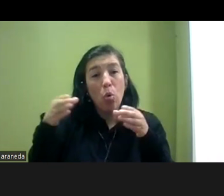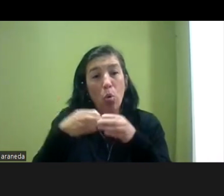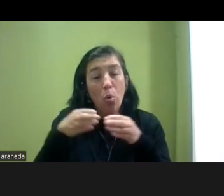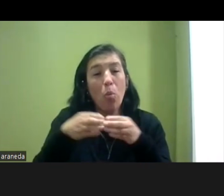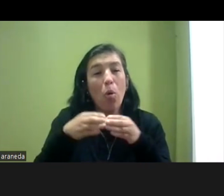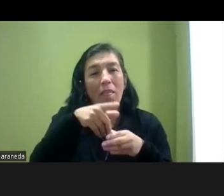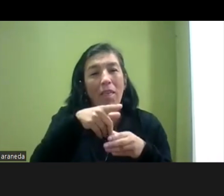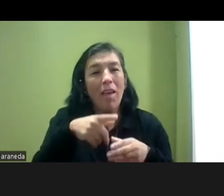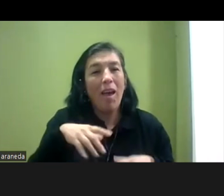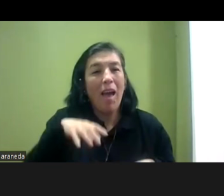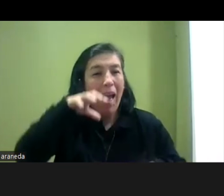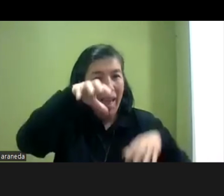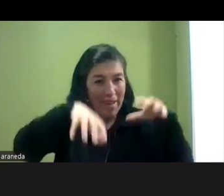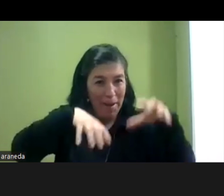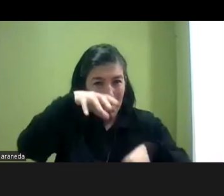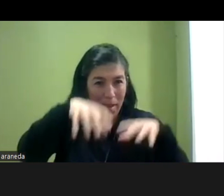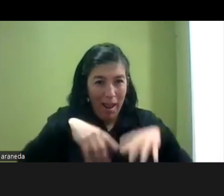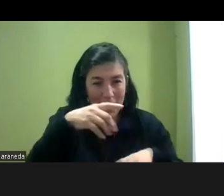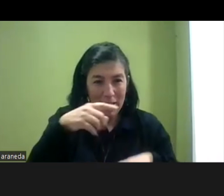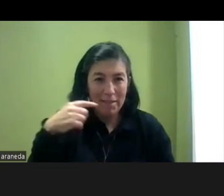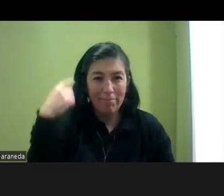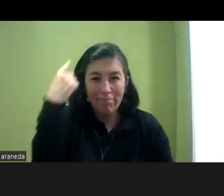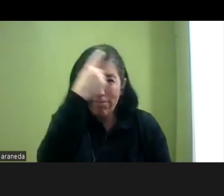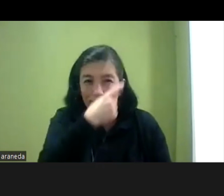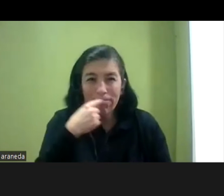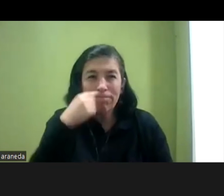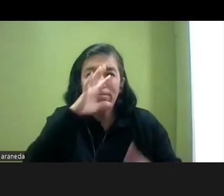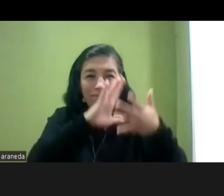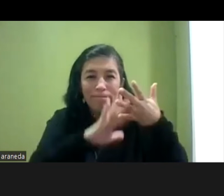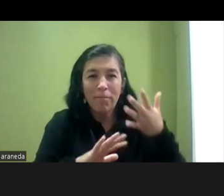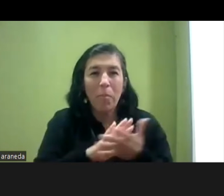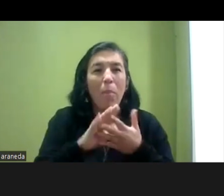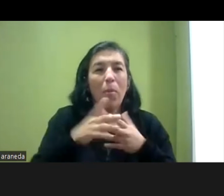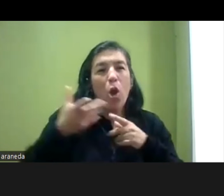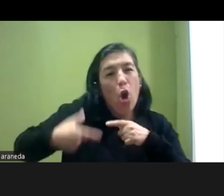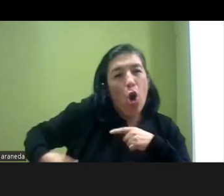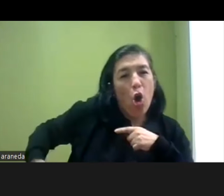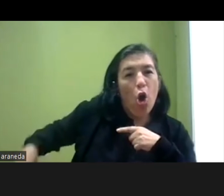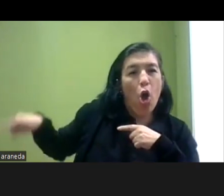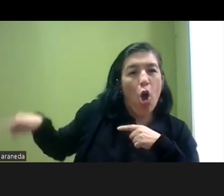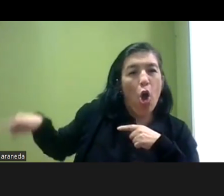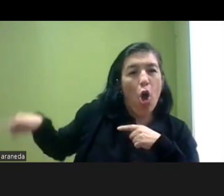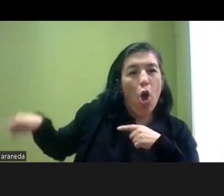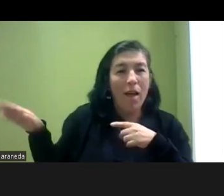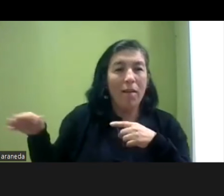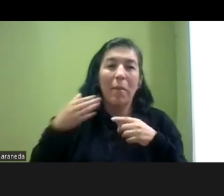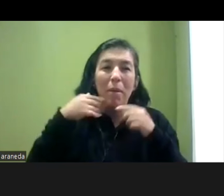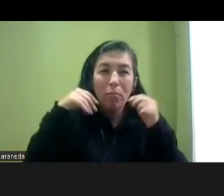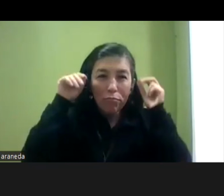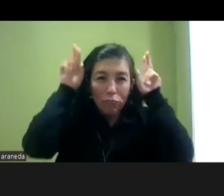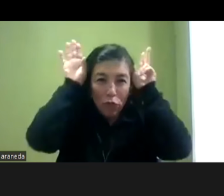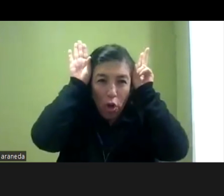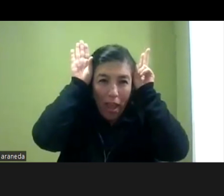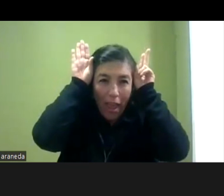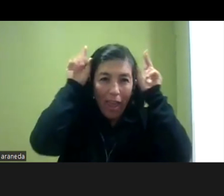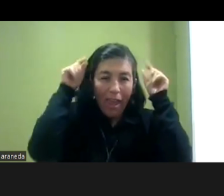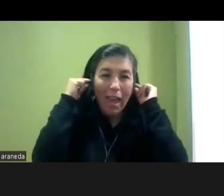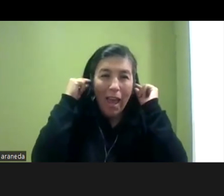zoomorfos o diseños con características de animales, con colas, orejas